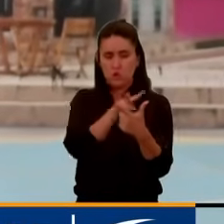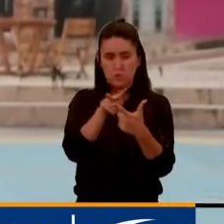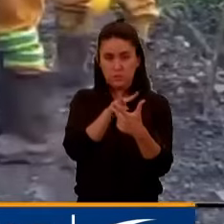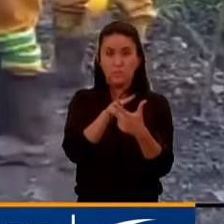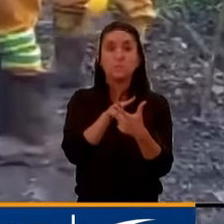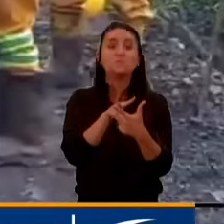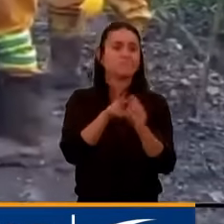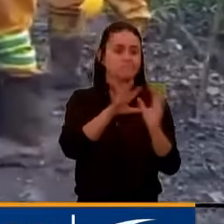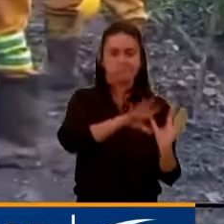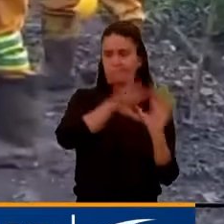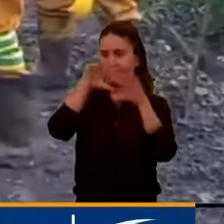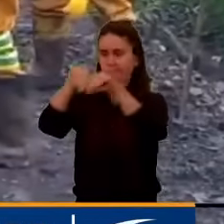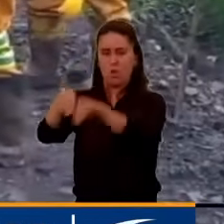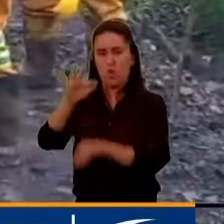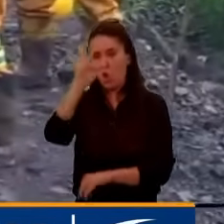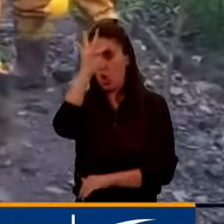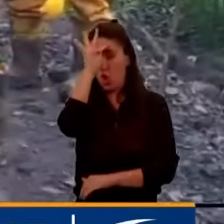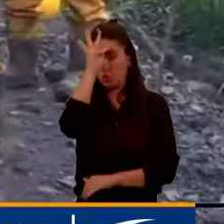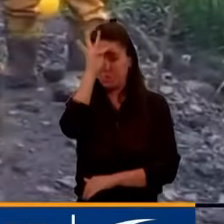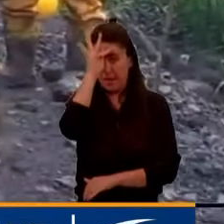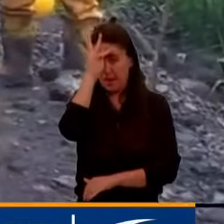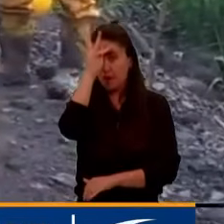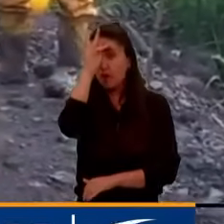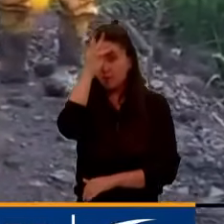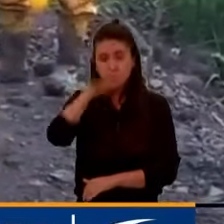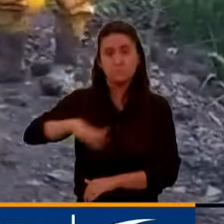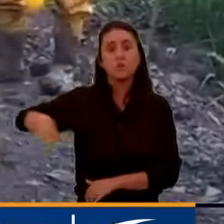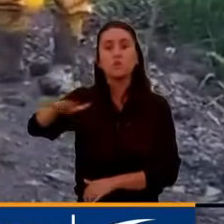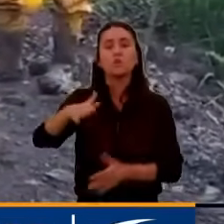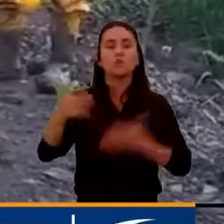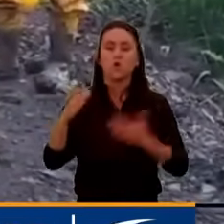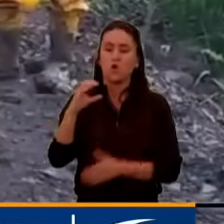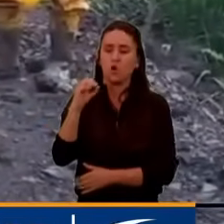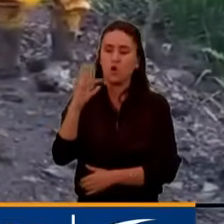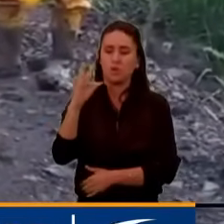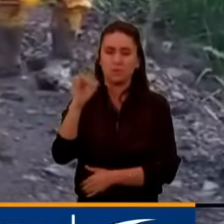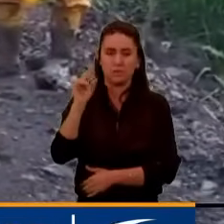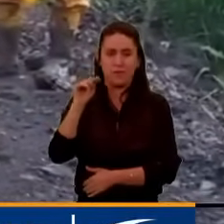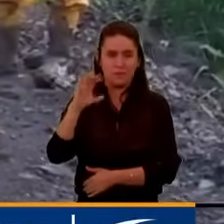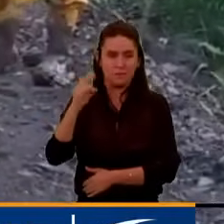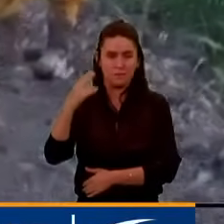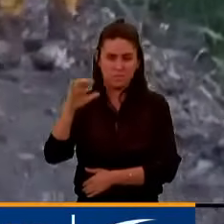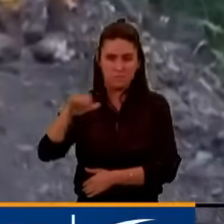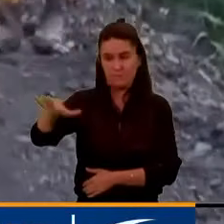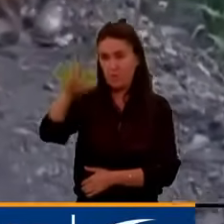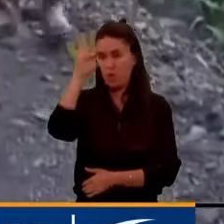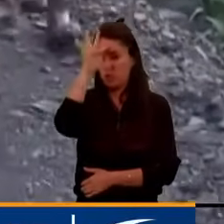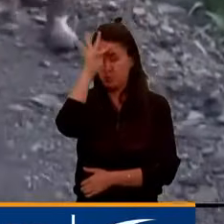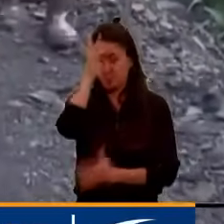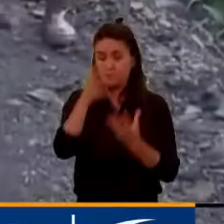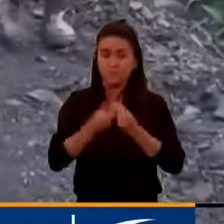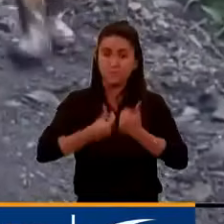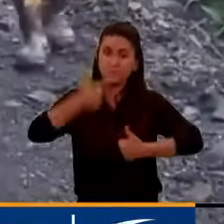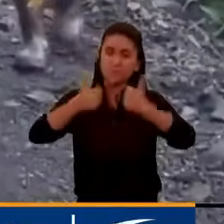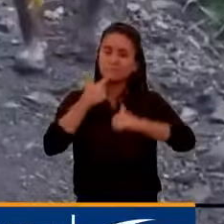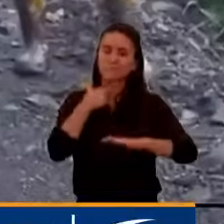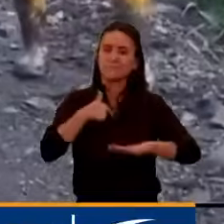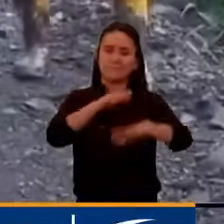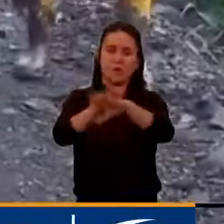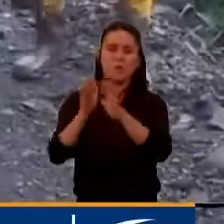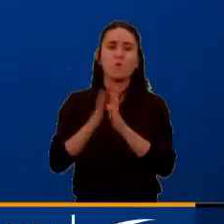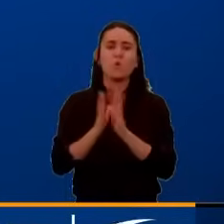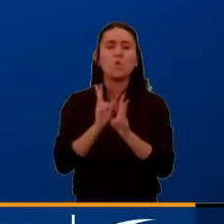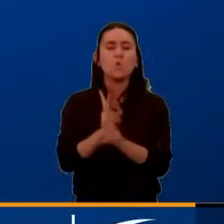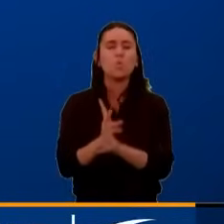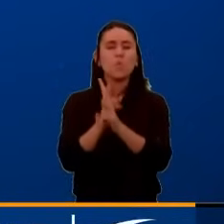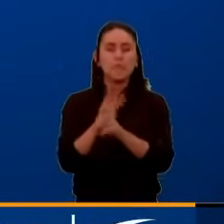fueron conducidos al Hospital Manuel Patarroyo en nuestro municipio de Otanche. Las autoridades recomiendan ser precavidos a la hora de transitar